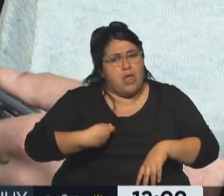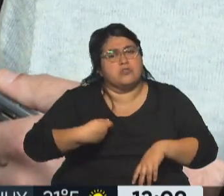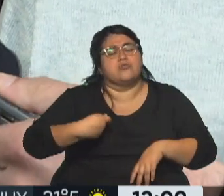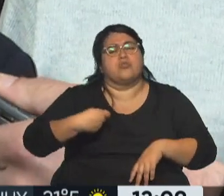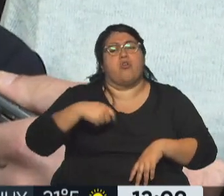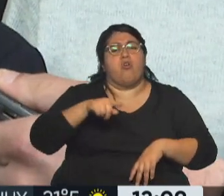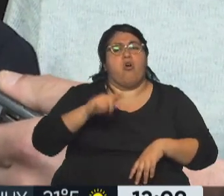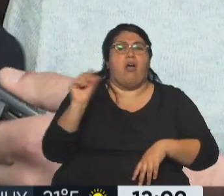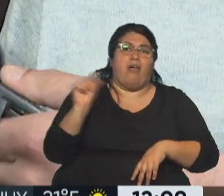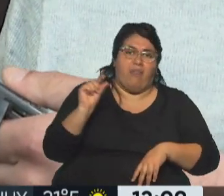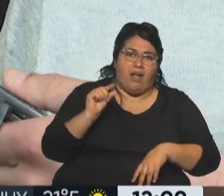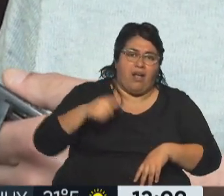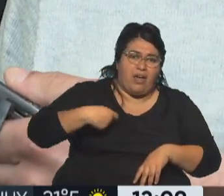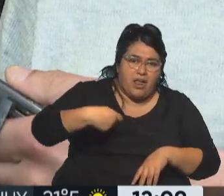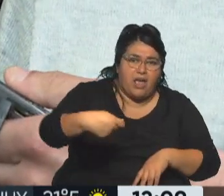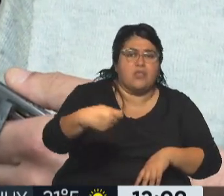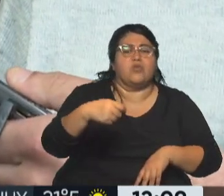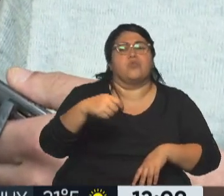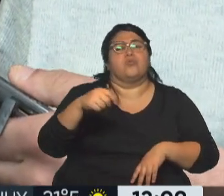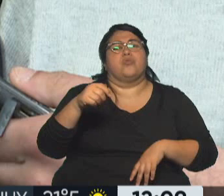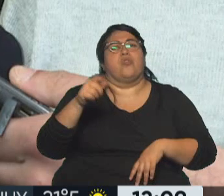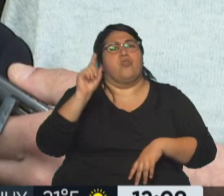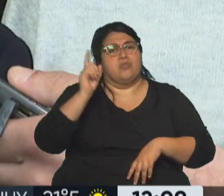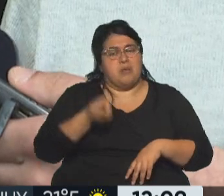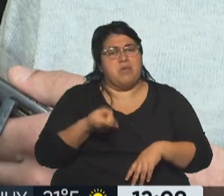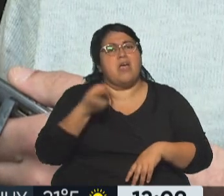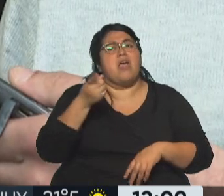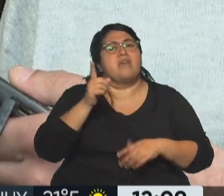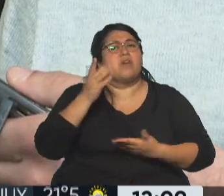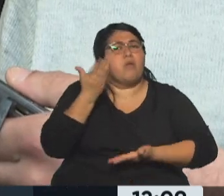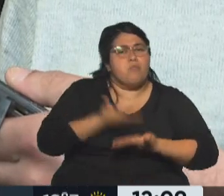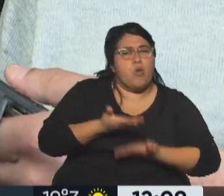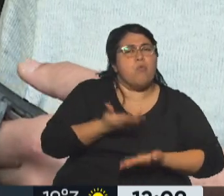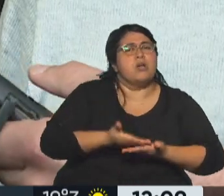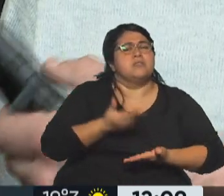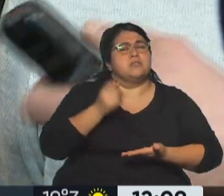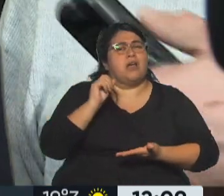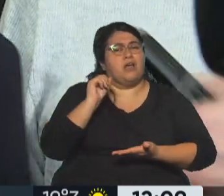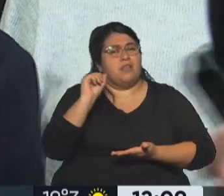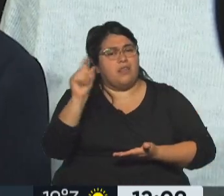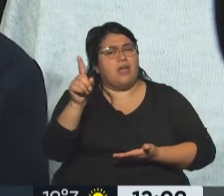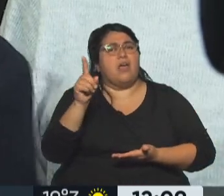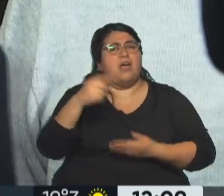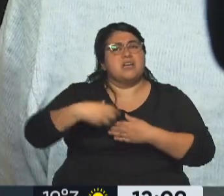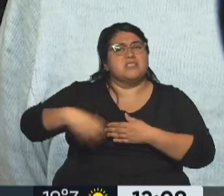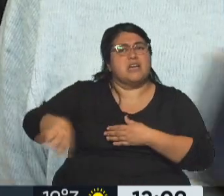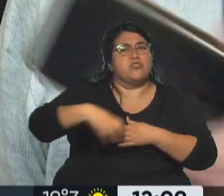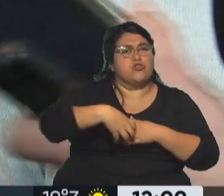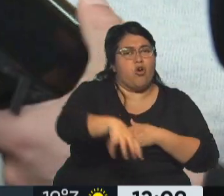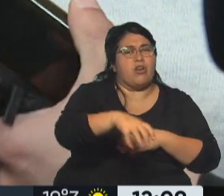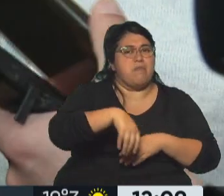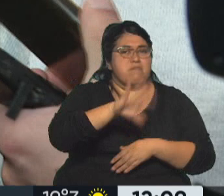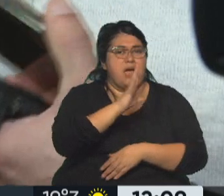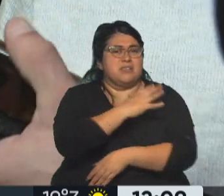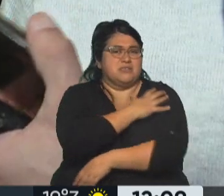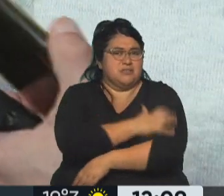materia de crédito en materia de políticas también que tienen que ver con los sectores más vulnerables